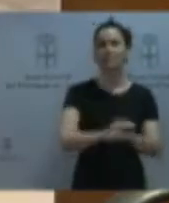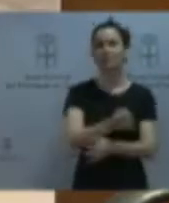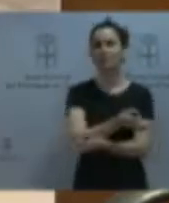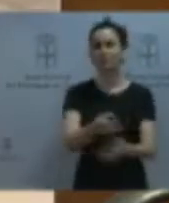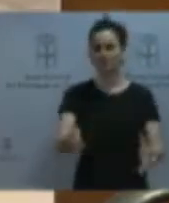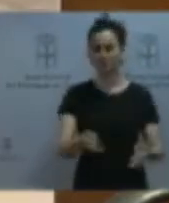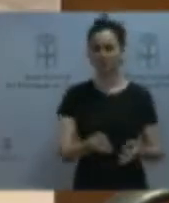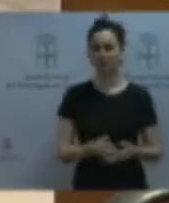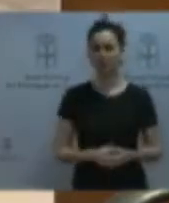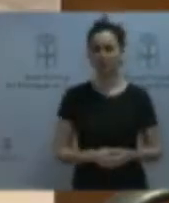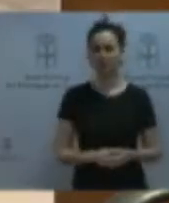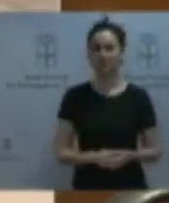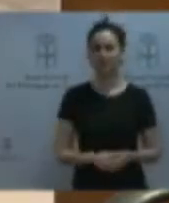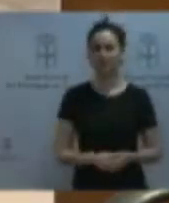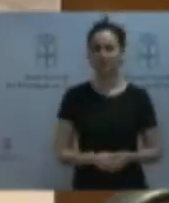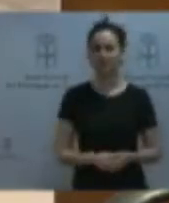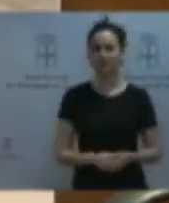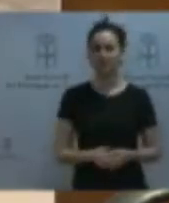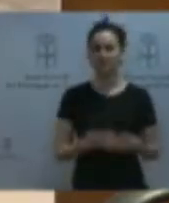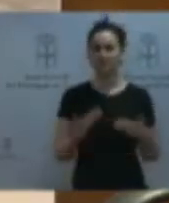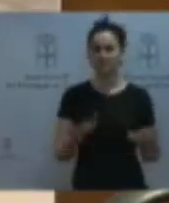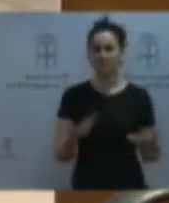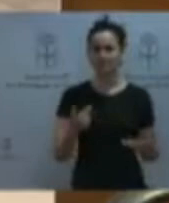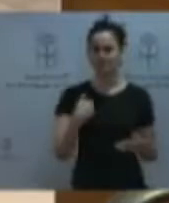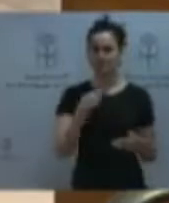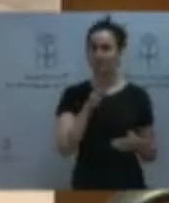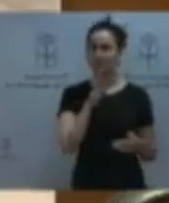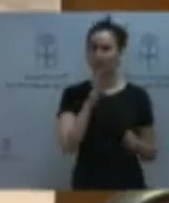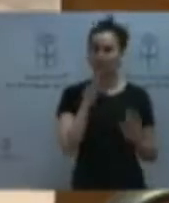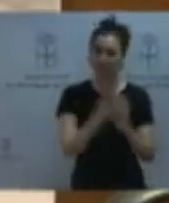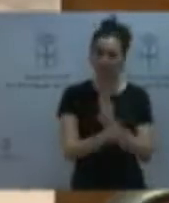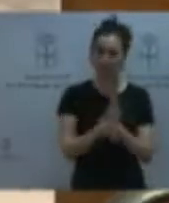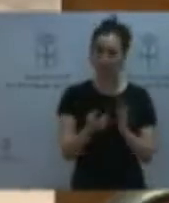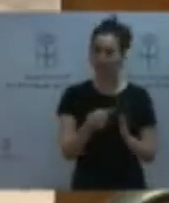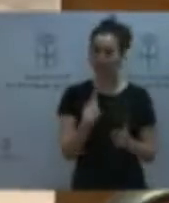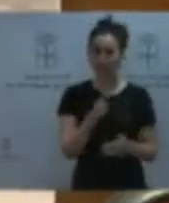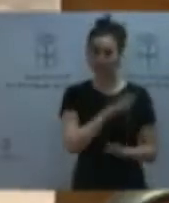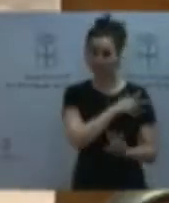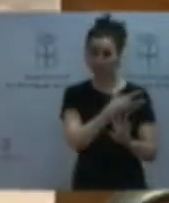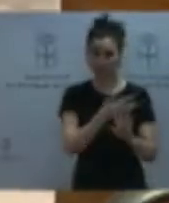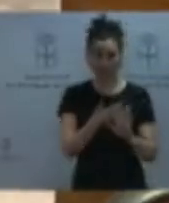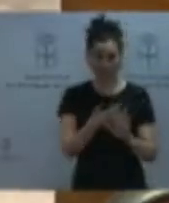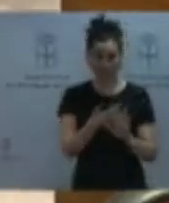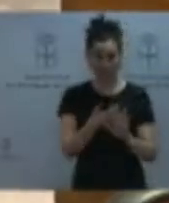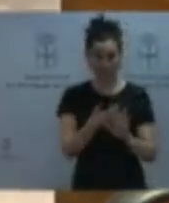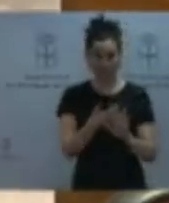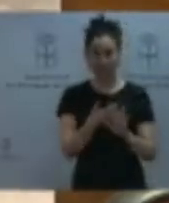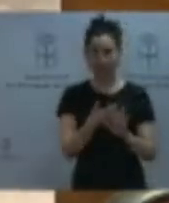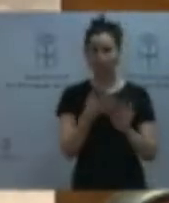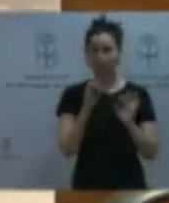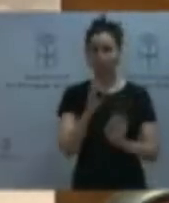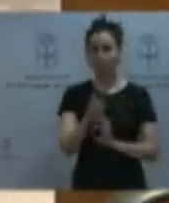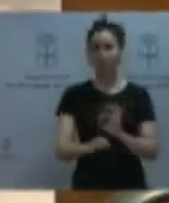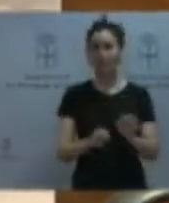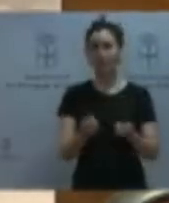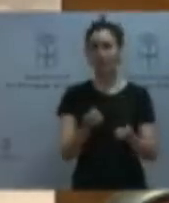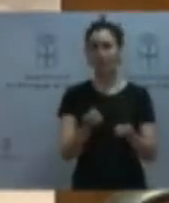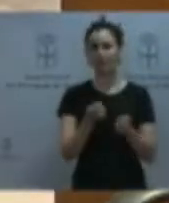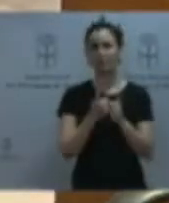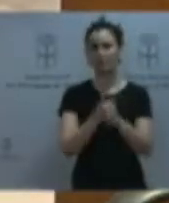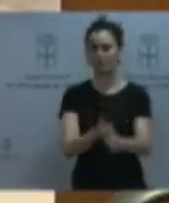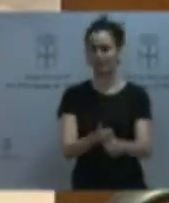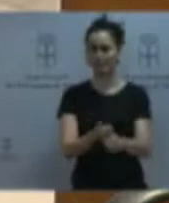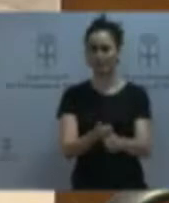sentido, como le digo, no nos consta hasta ahora por parte de ninguno de los órganos de control y seguimiento ninguna observación a este